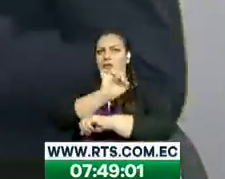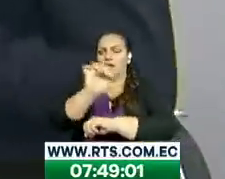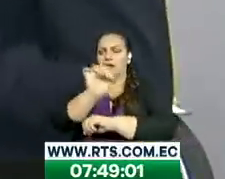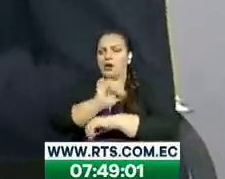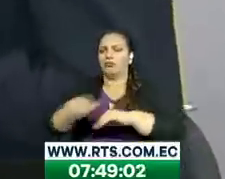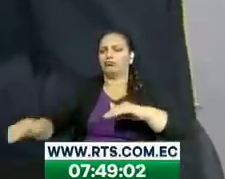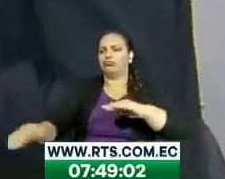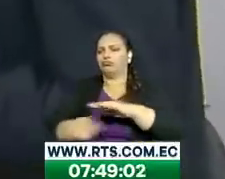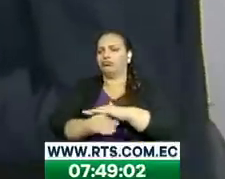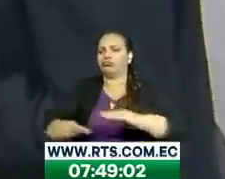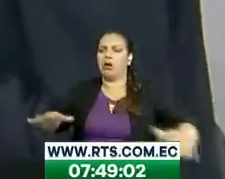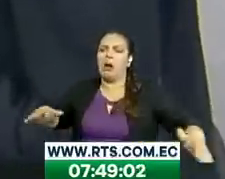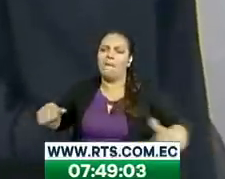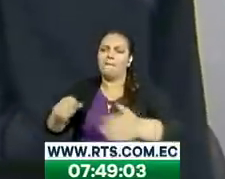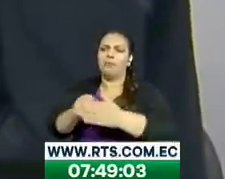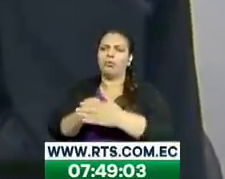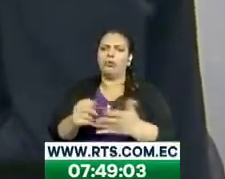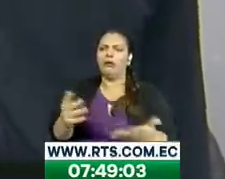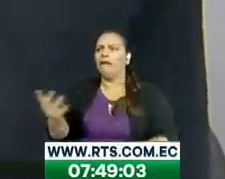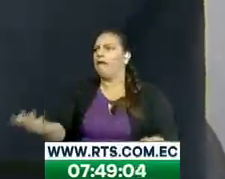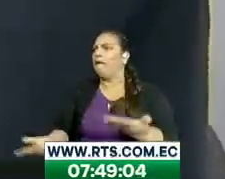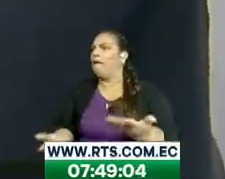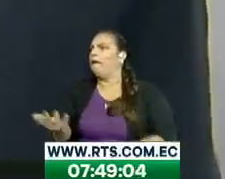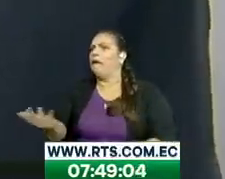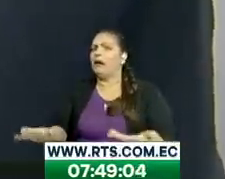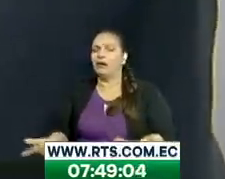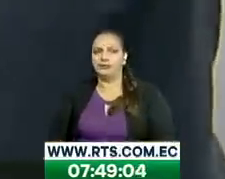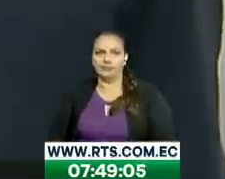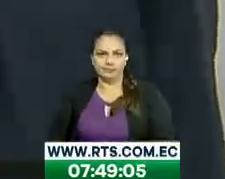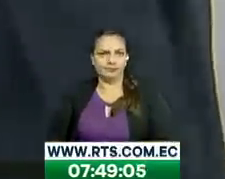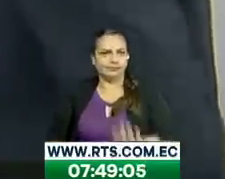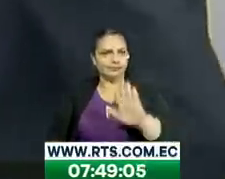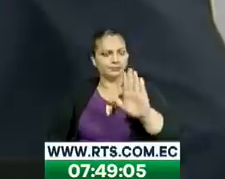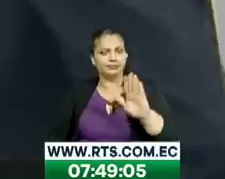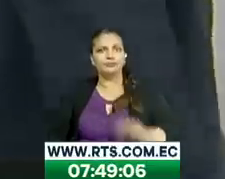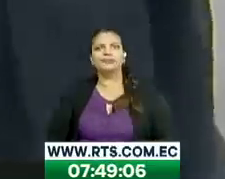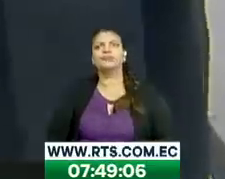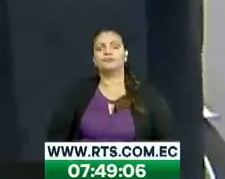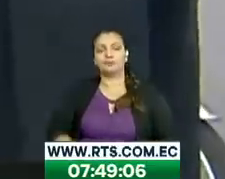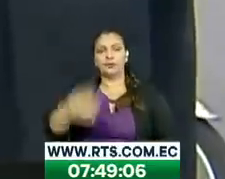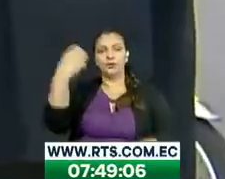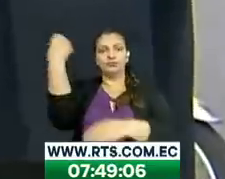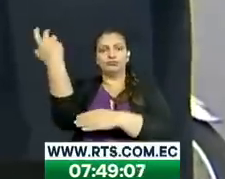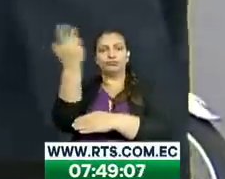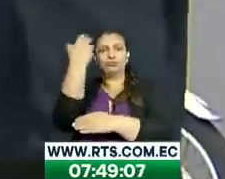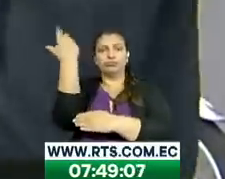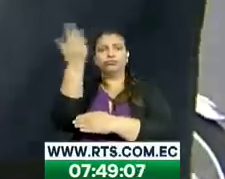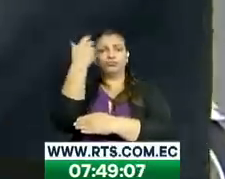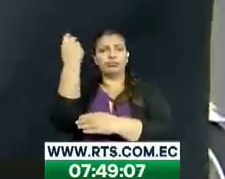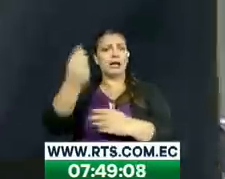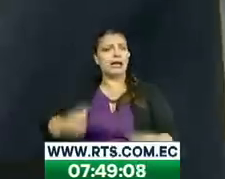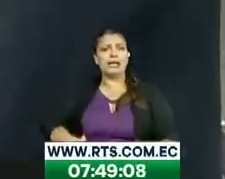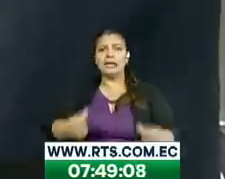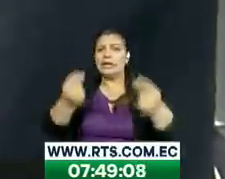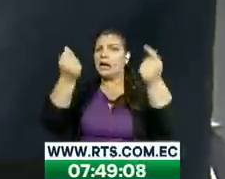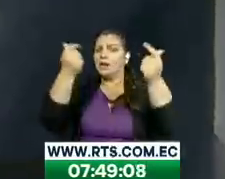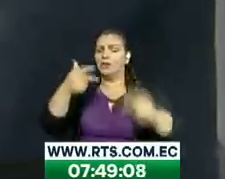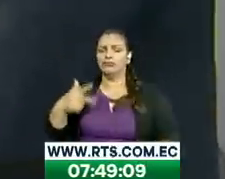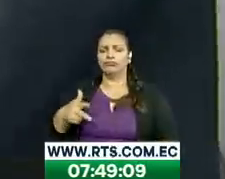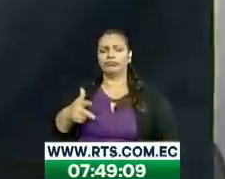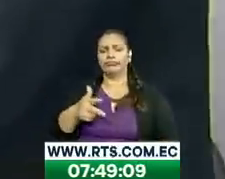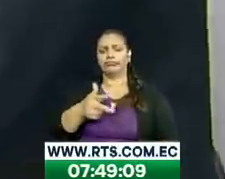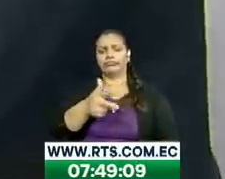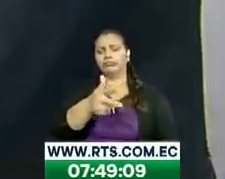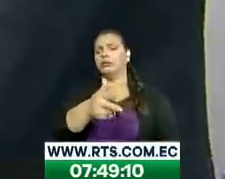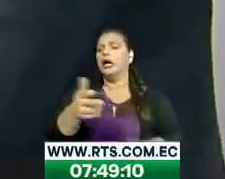personal preparado y capacitado para de inmediato de esta emergencia hablamos del coronel ceballos quien está al mando de las operaciones